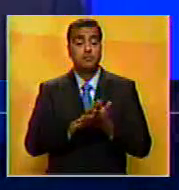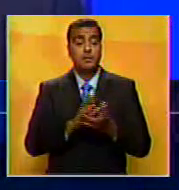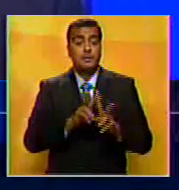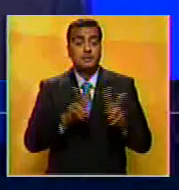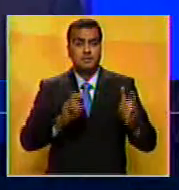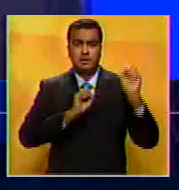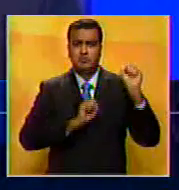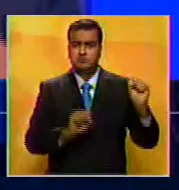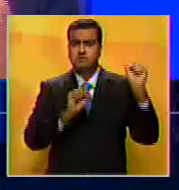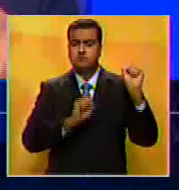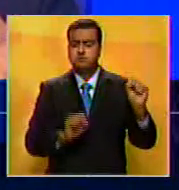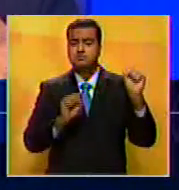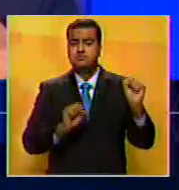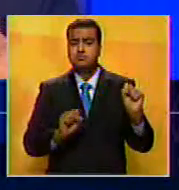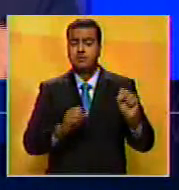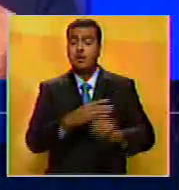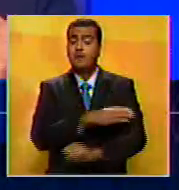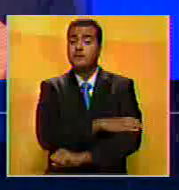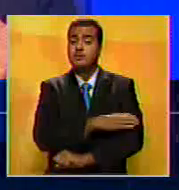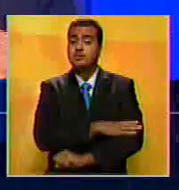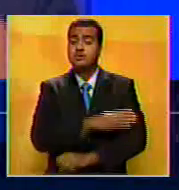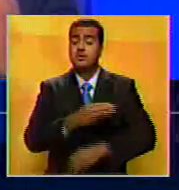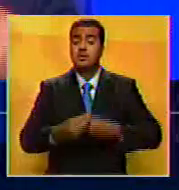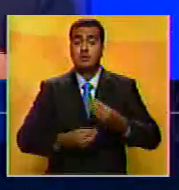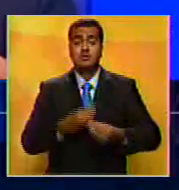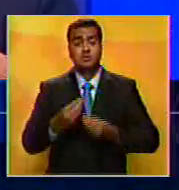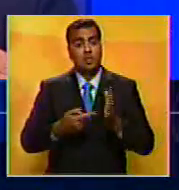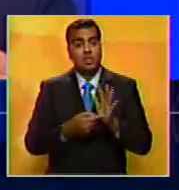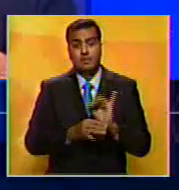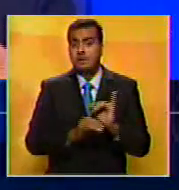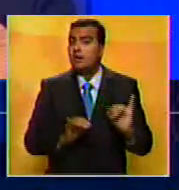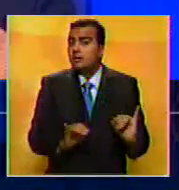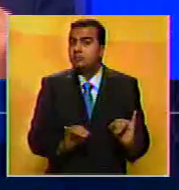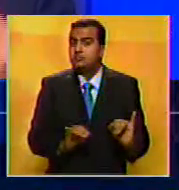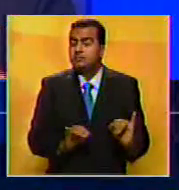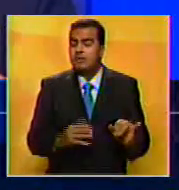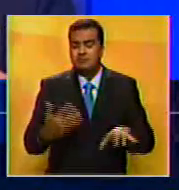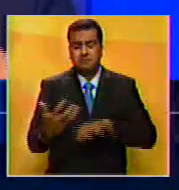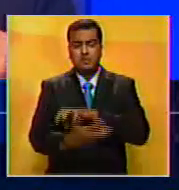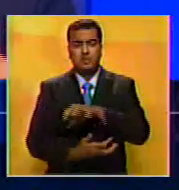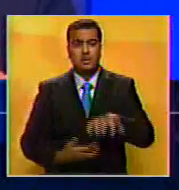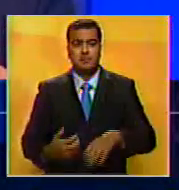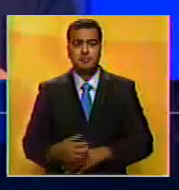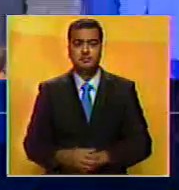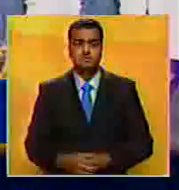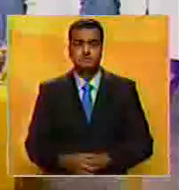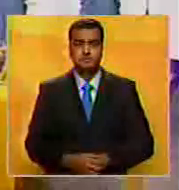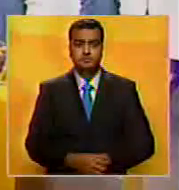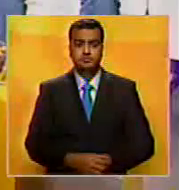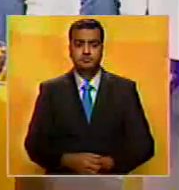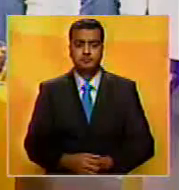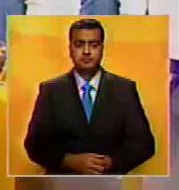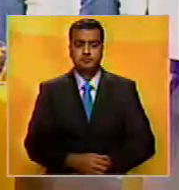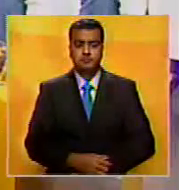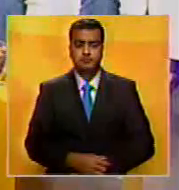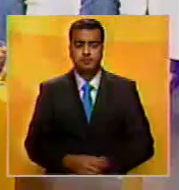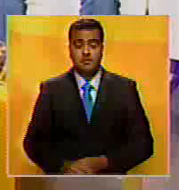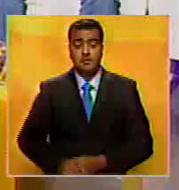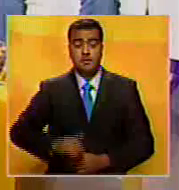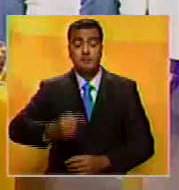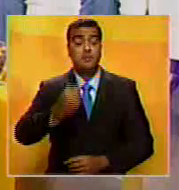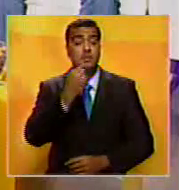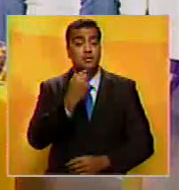las manifestaciones que desde la derecha siempre han terminado en hechos violentos. Esa es la verdad. Manifestó